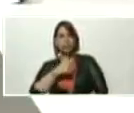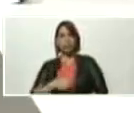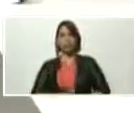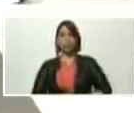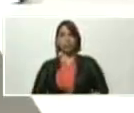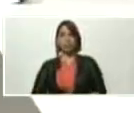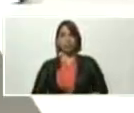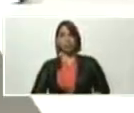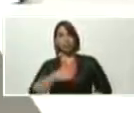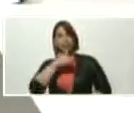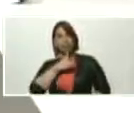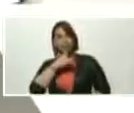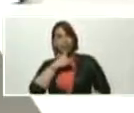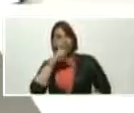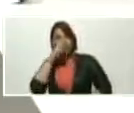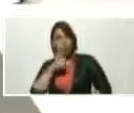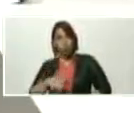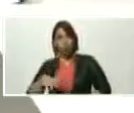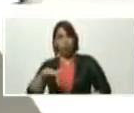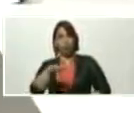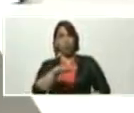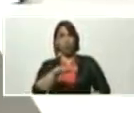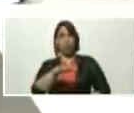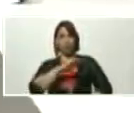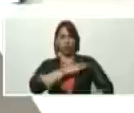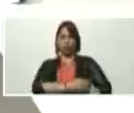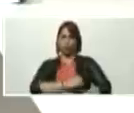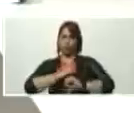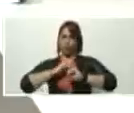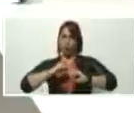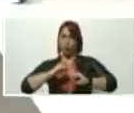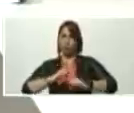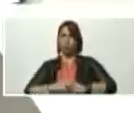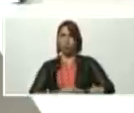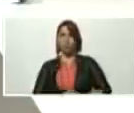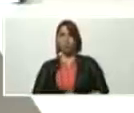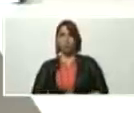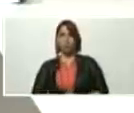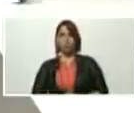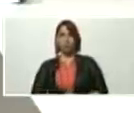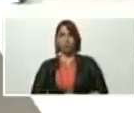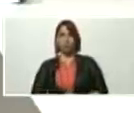La resistencia del pueblo, heroico, heroica,